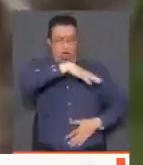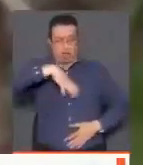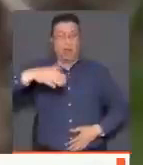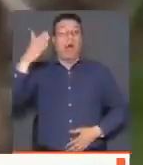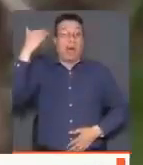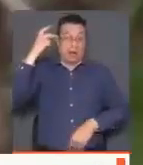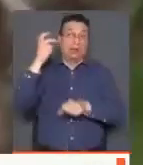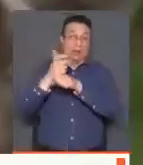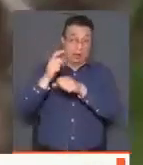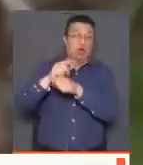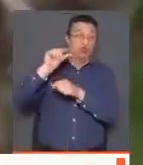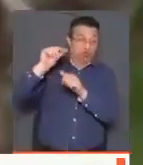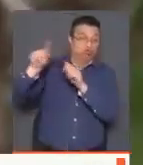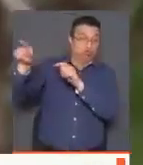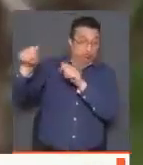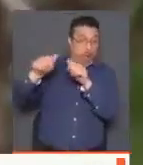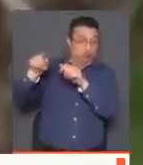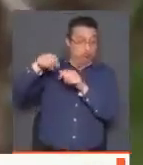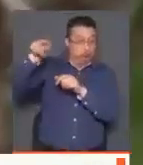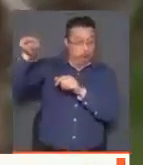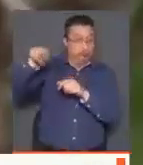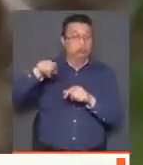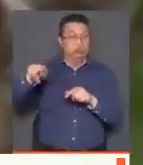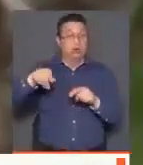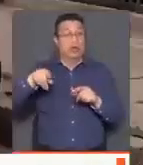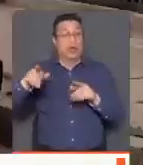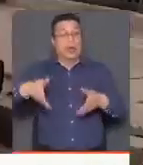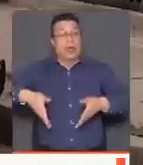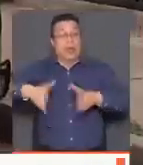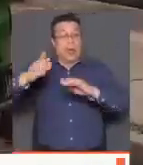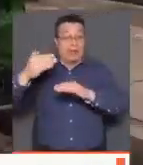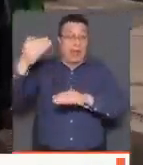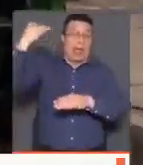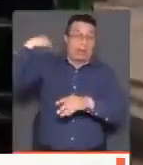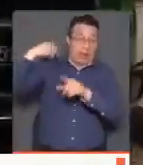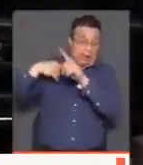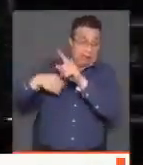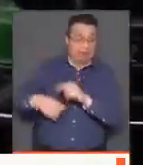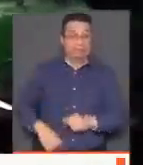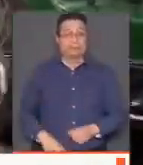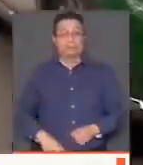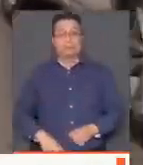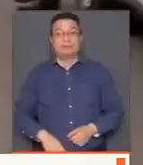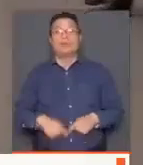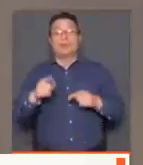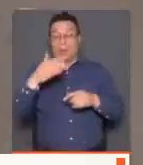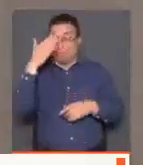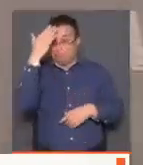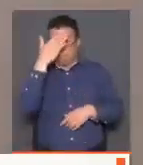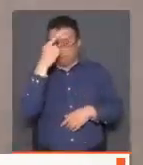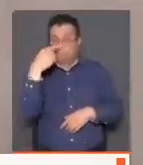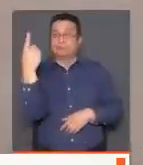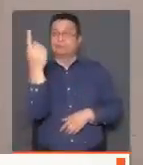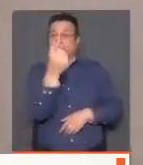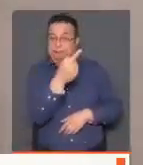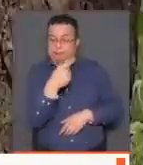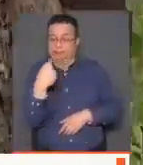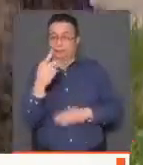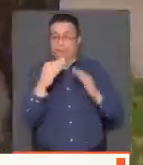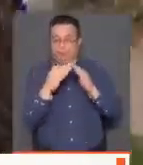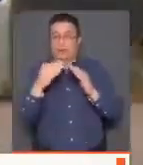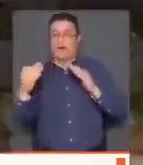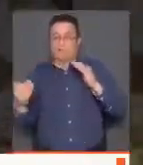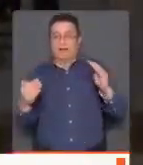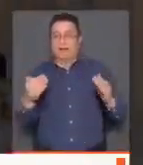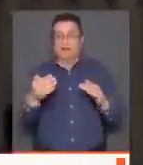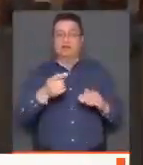asalto en la calle de atrás. Situación que preocupa y mucho a los vecinos de este sector, porque no